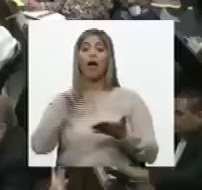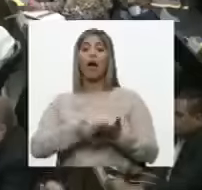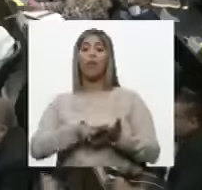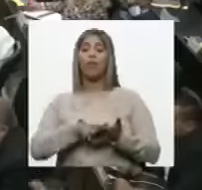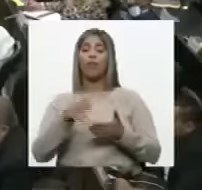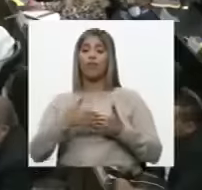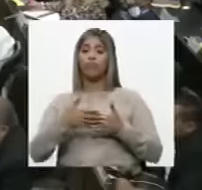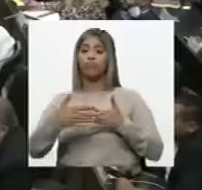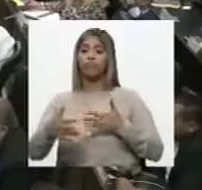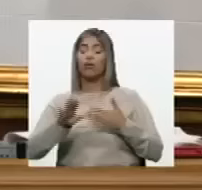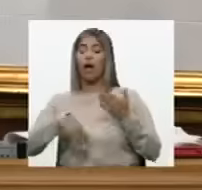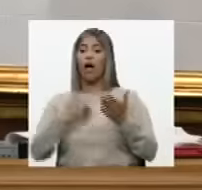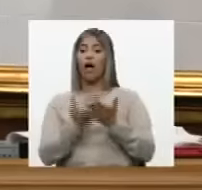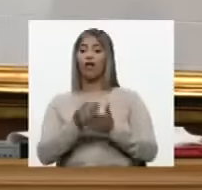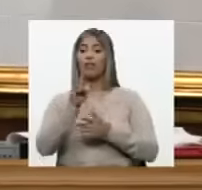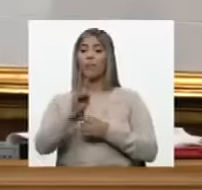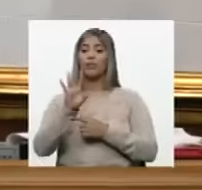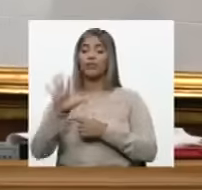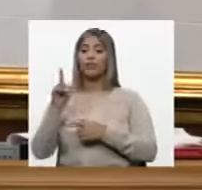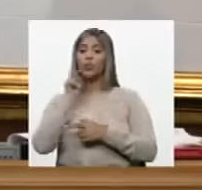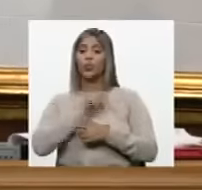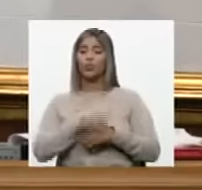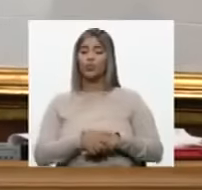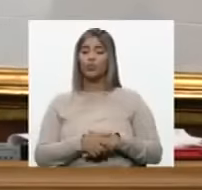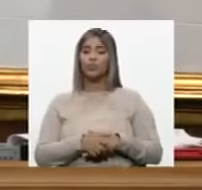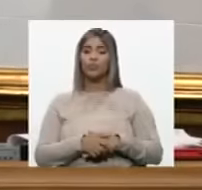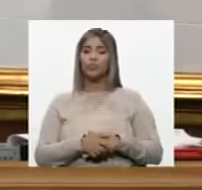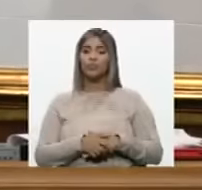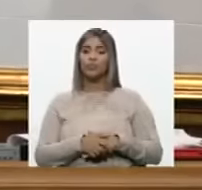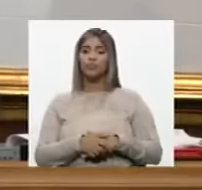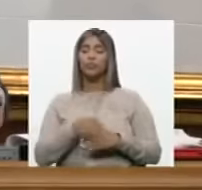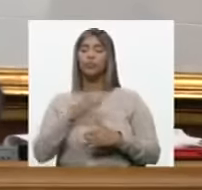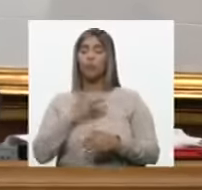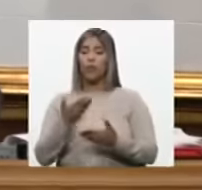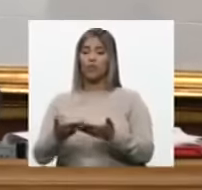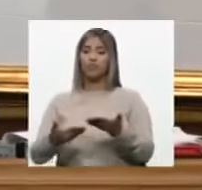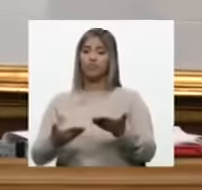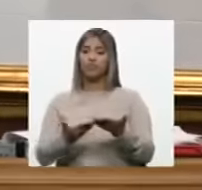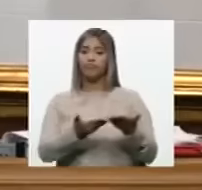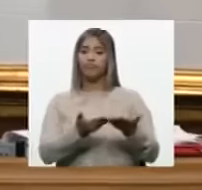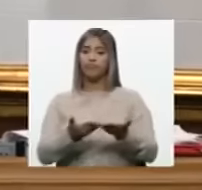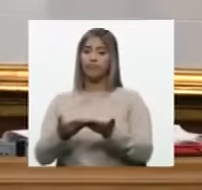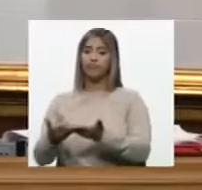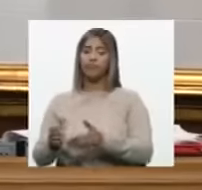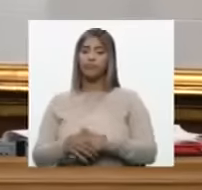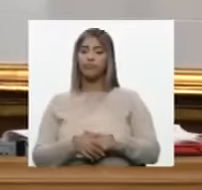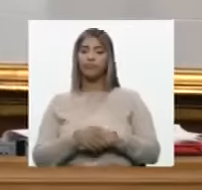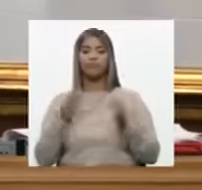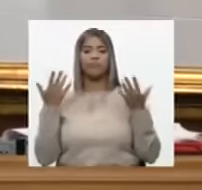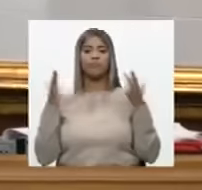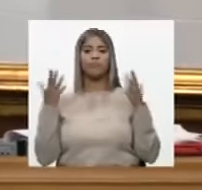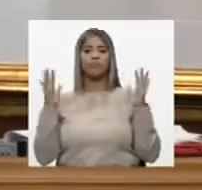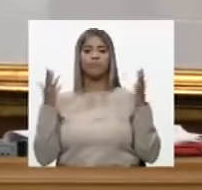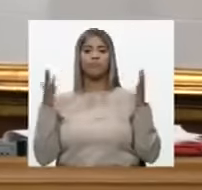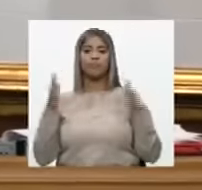se extiende hasta el próximo 25 de octubre el lapso correspondiente, diputado Alessandrello.